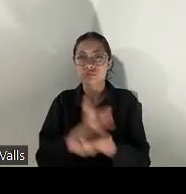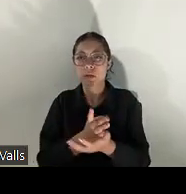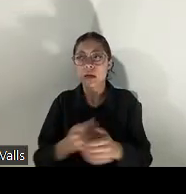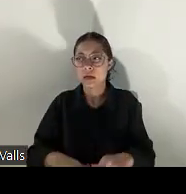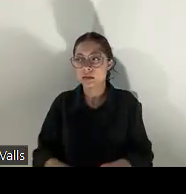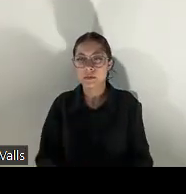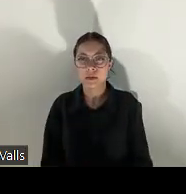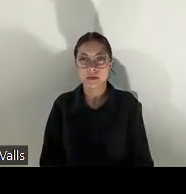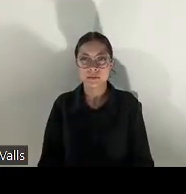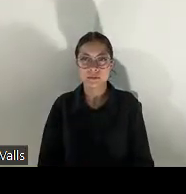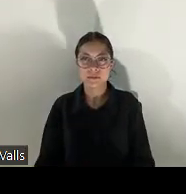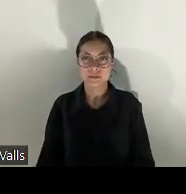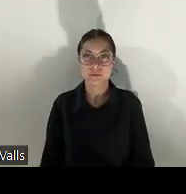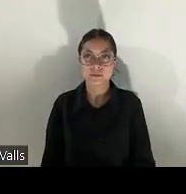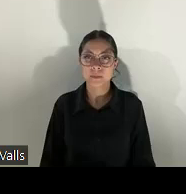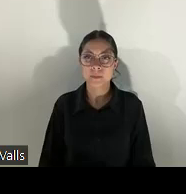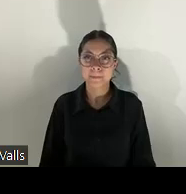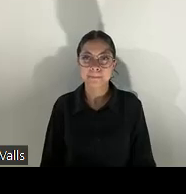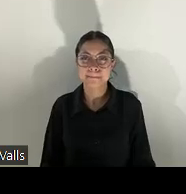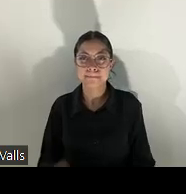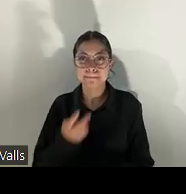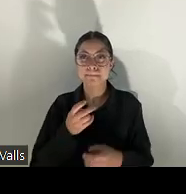niño. Inicialmente vamos a ver que el niño